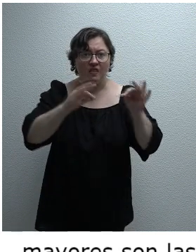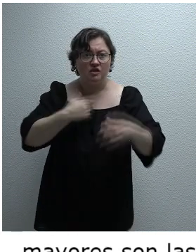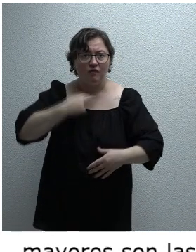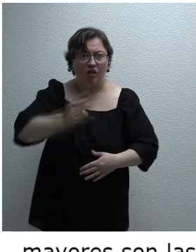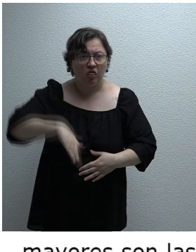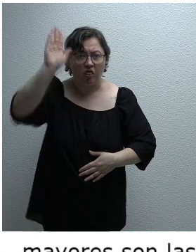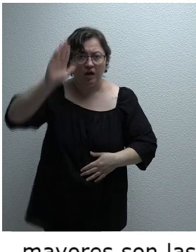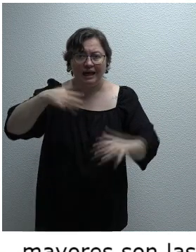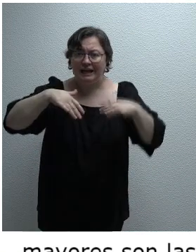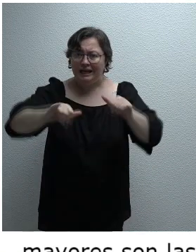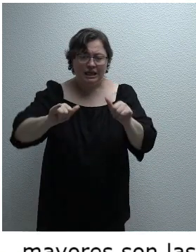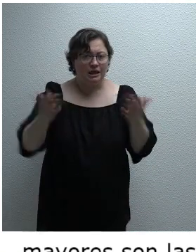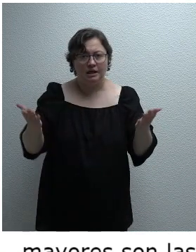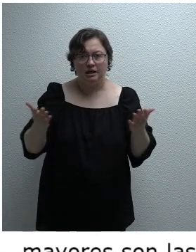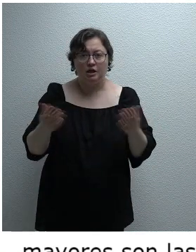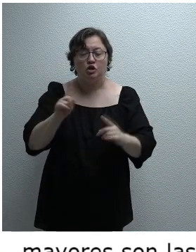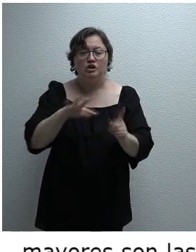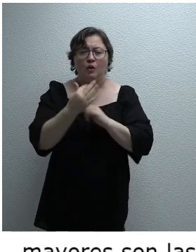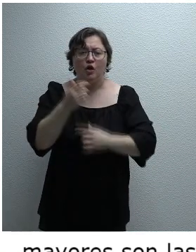por circunstancias no solo